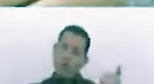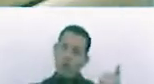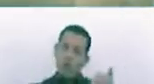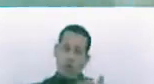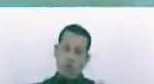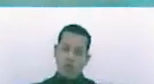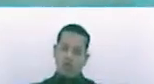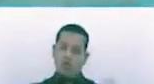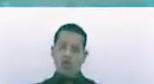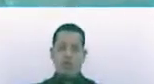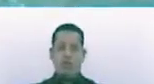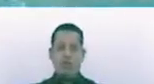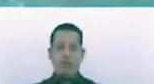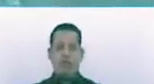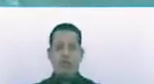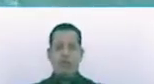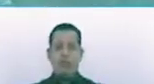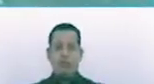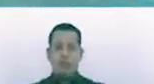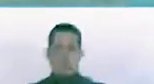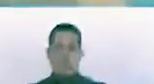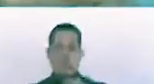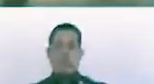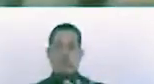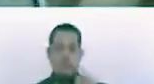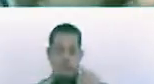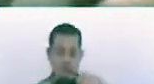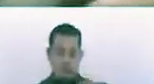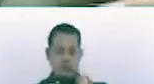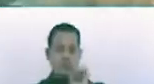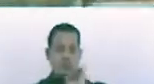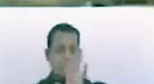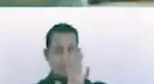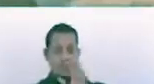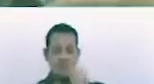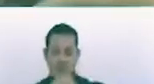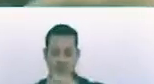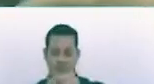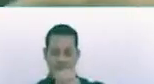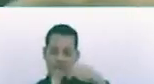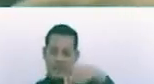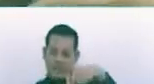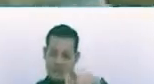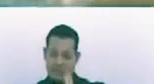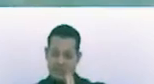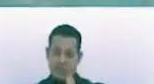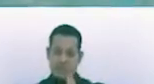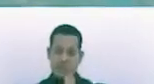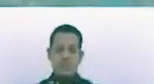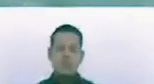más. Y yo por eso siempre digo, el gran problema